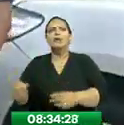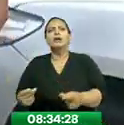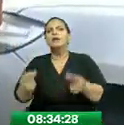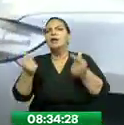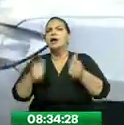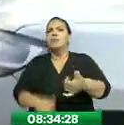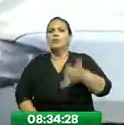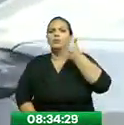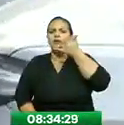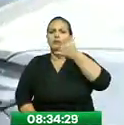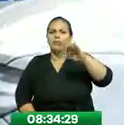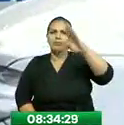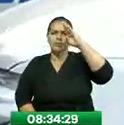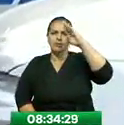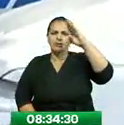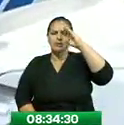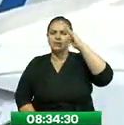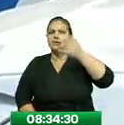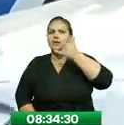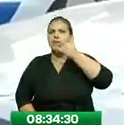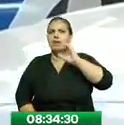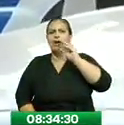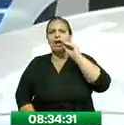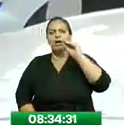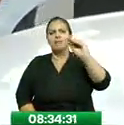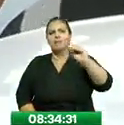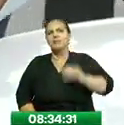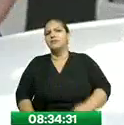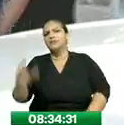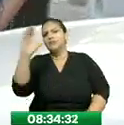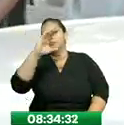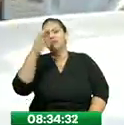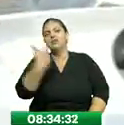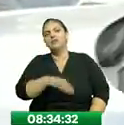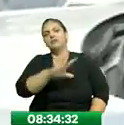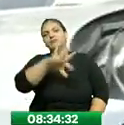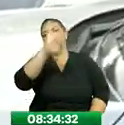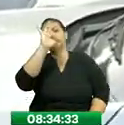las indagaciones para de ahí determinar sanciones, informó Julio César Saona.